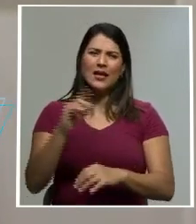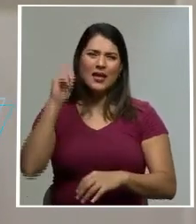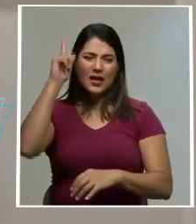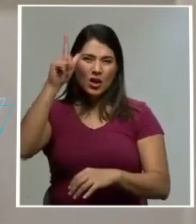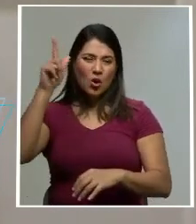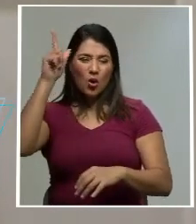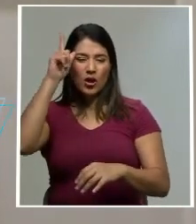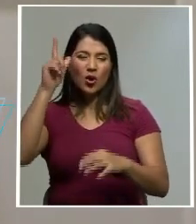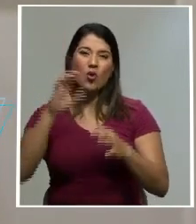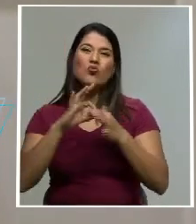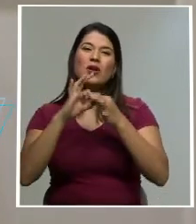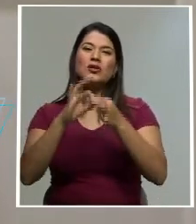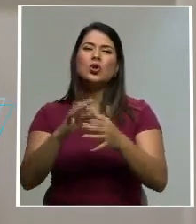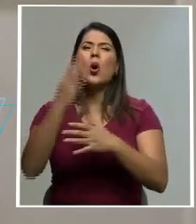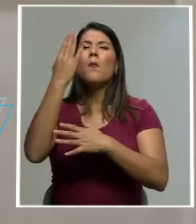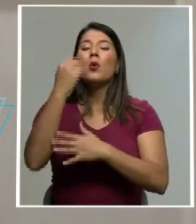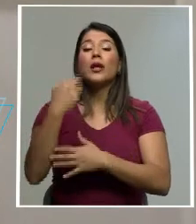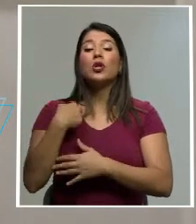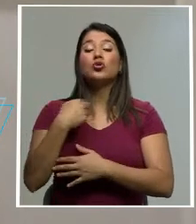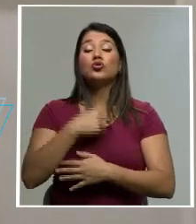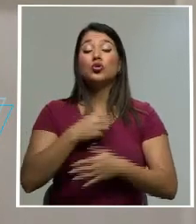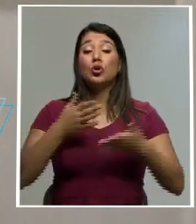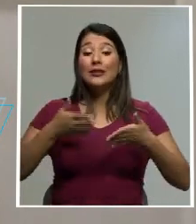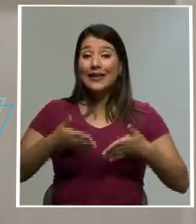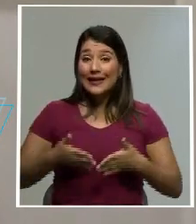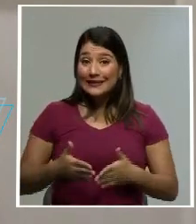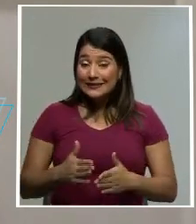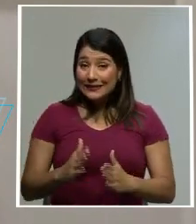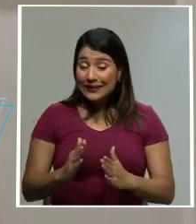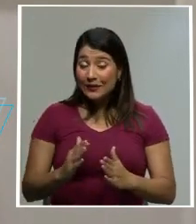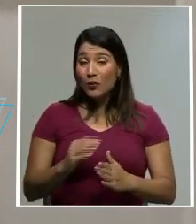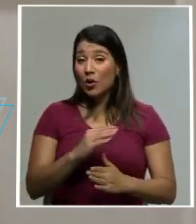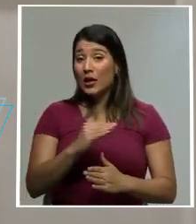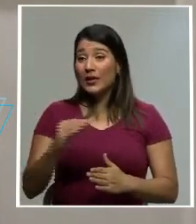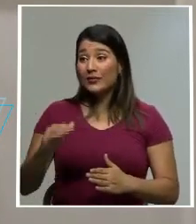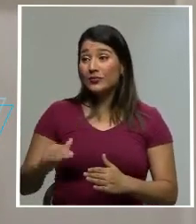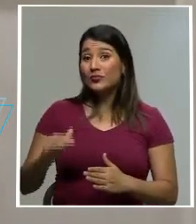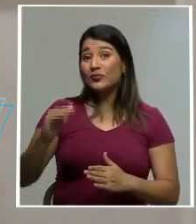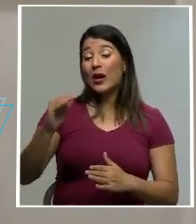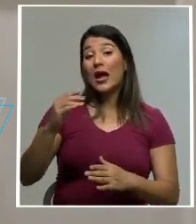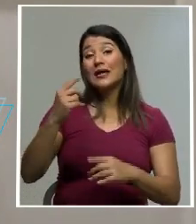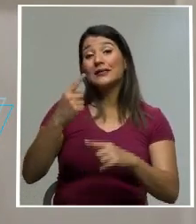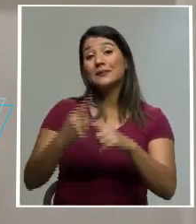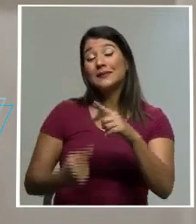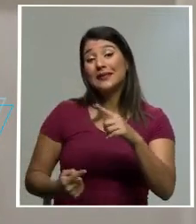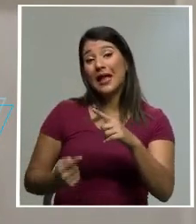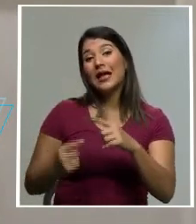ver porque nacimos y crecimos a mitad de la segunda mitad